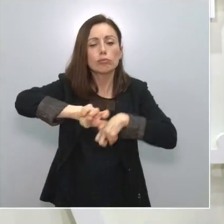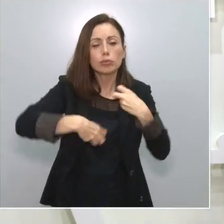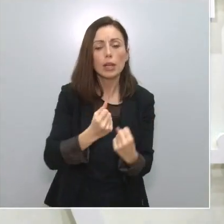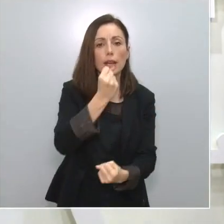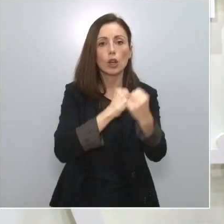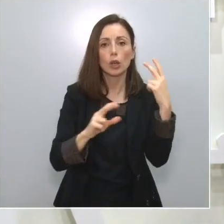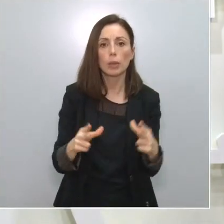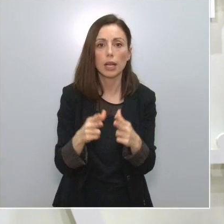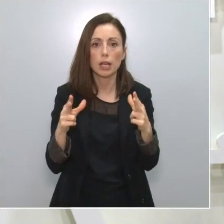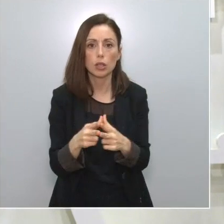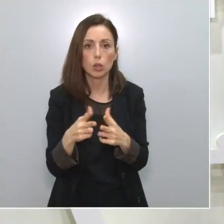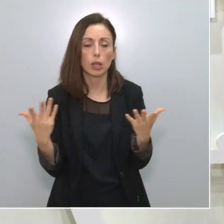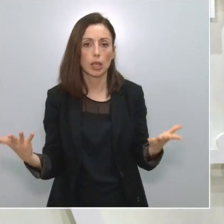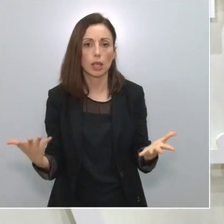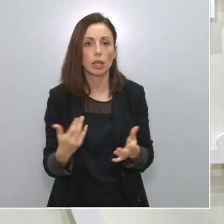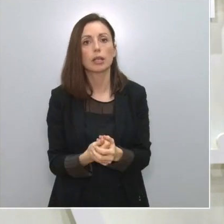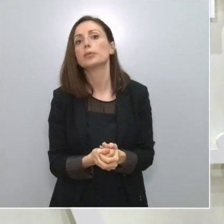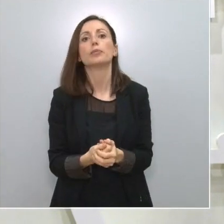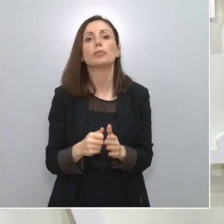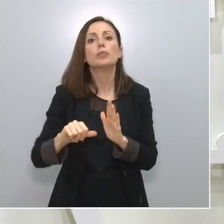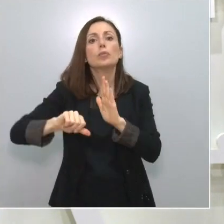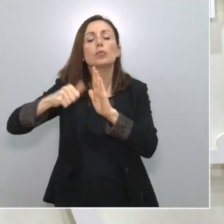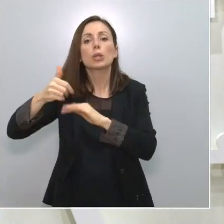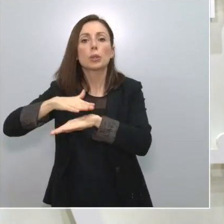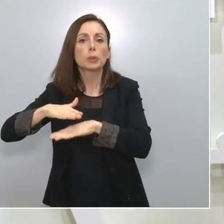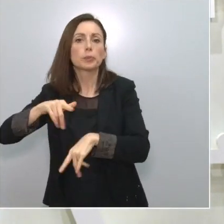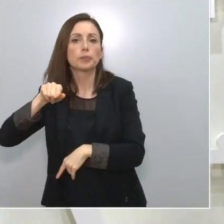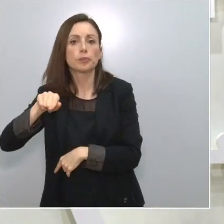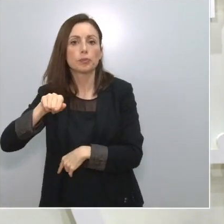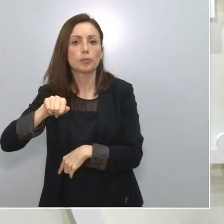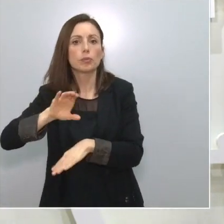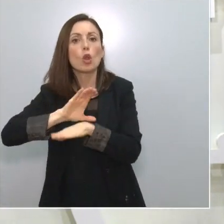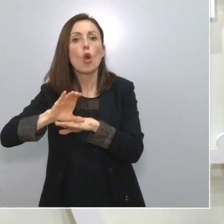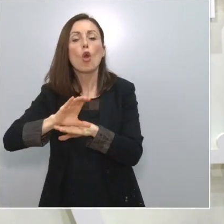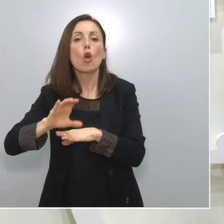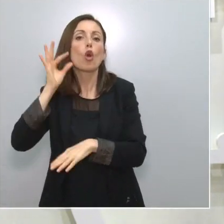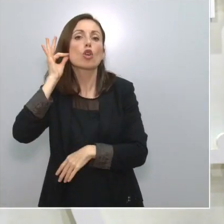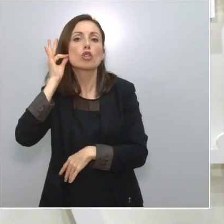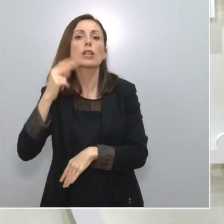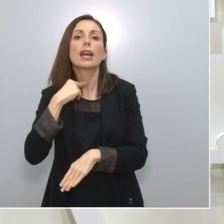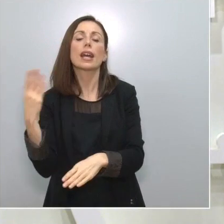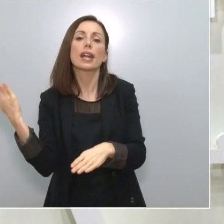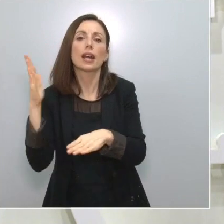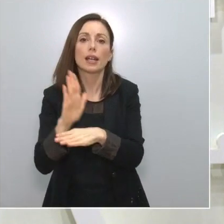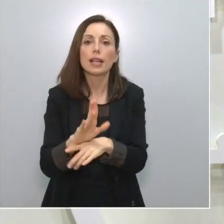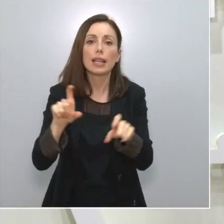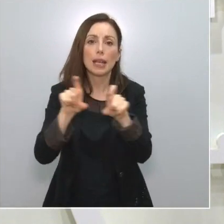y social. Sabe que hay una comisión que aprobó el Consejo de Gobierno, formada por la consejera portavoz de Empresa e Industria, el consejero de Empleo,